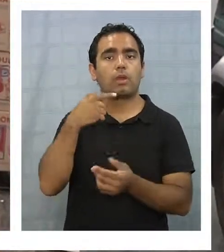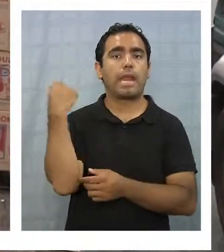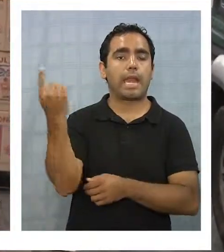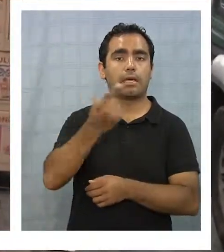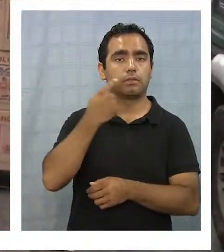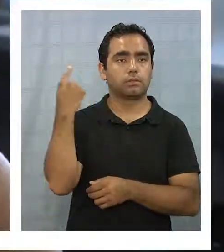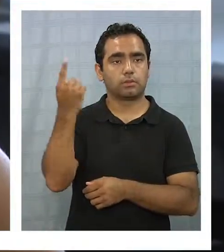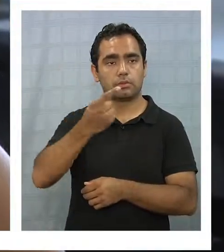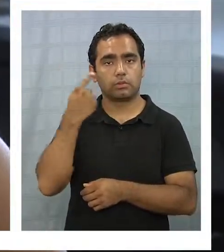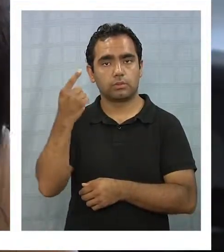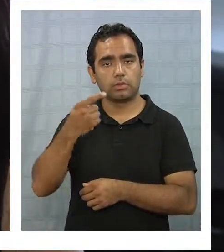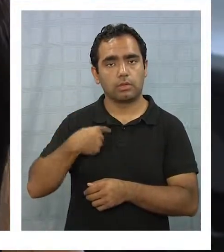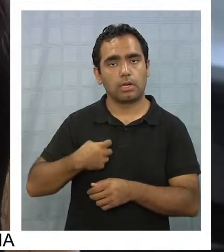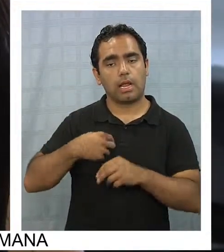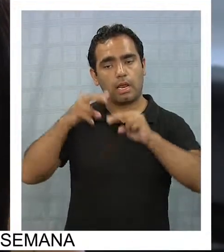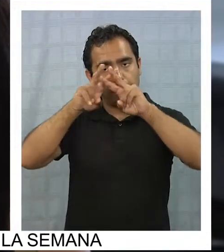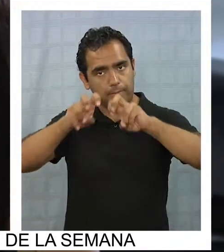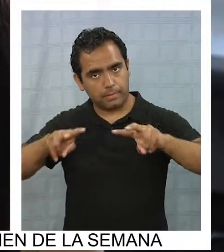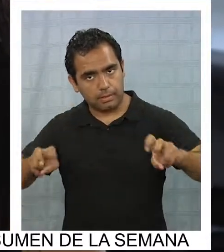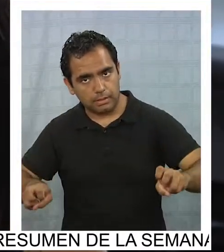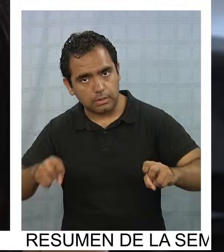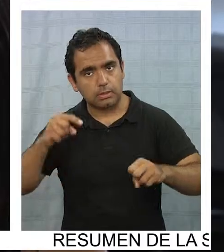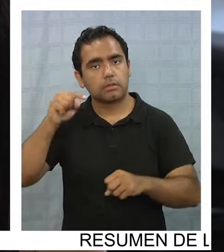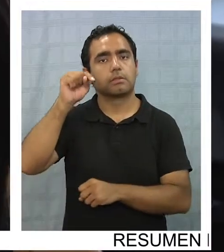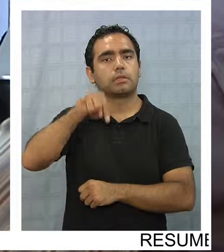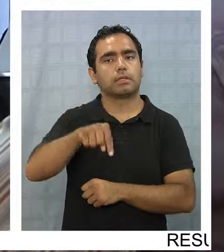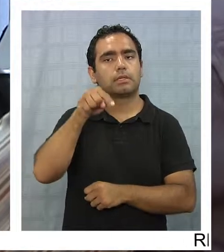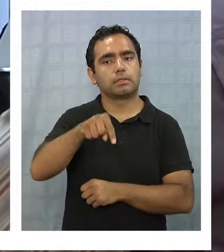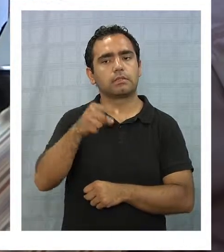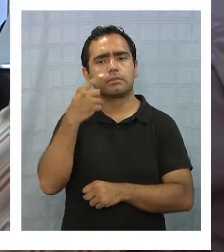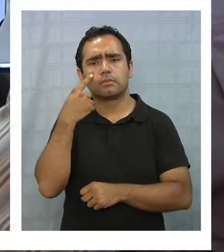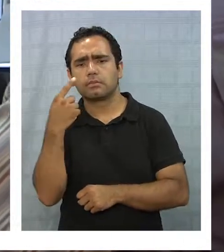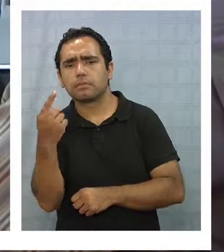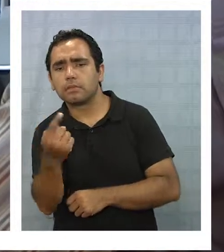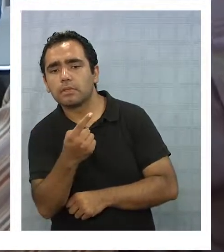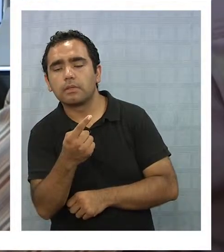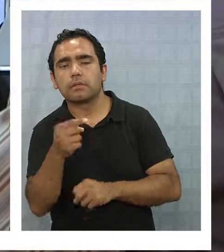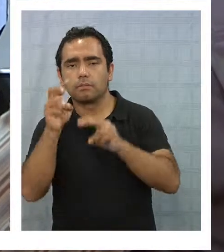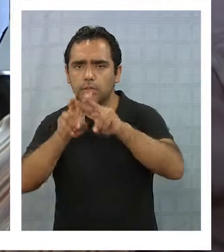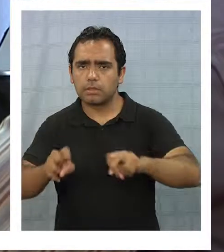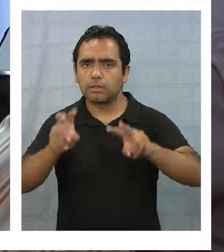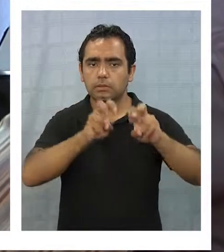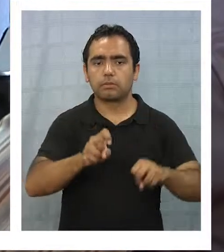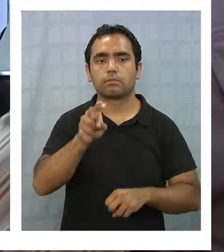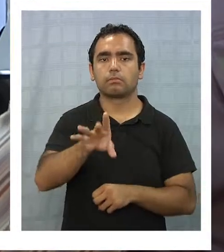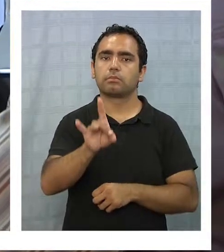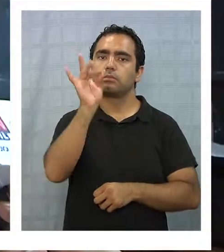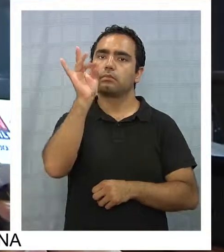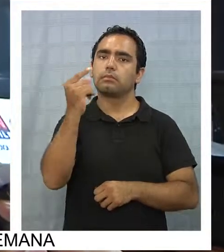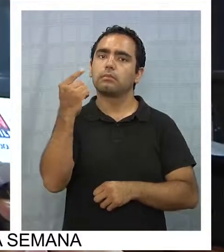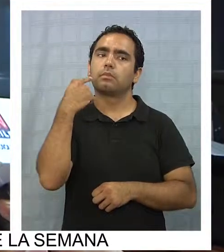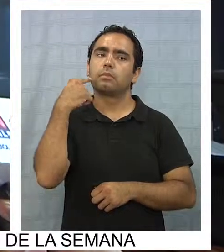lo referente a los cupos de trabajo de las mujeres. Las mujeres hemos sido las que estamos